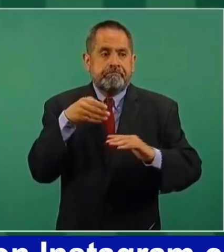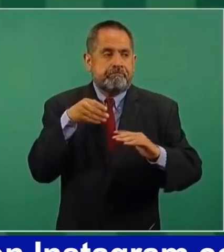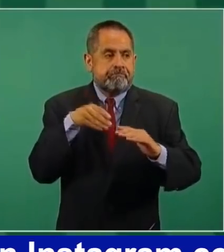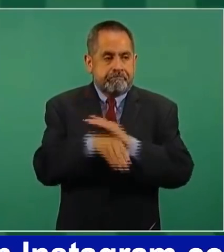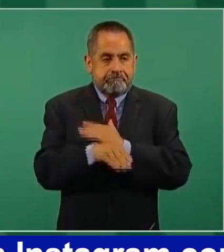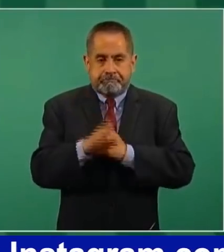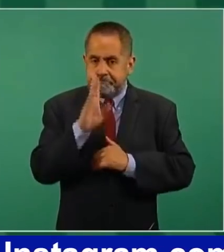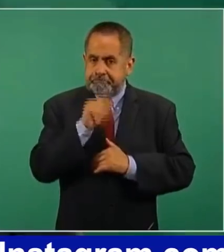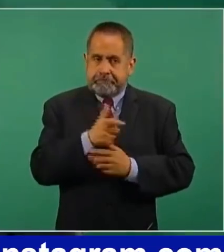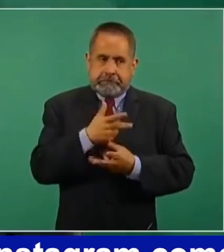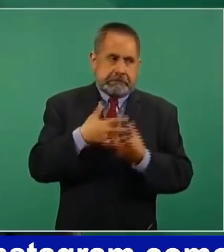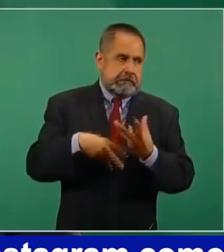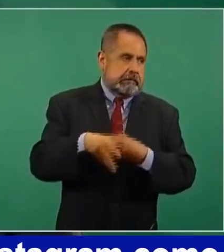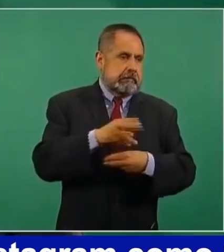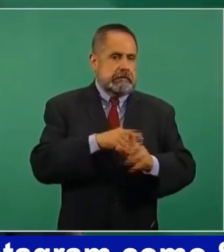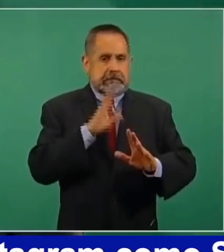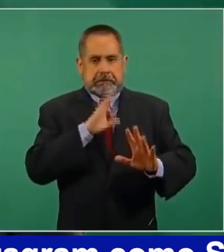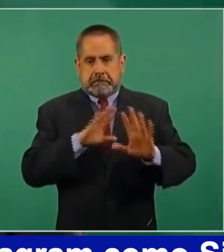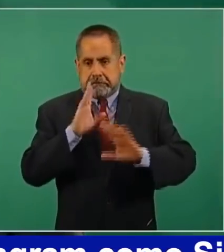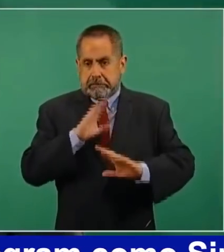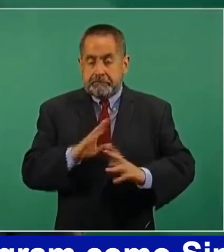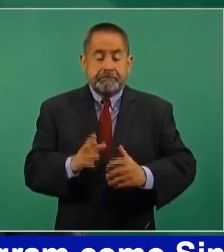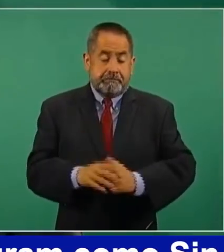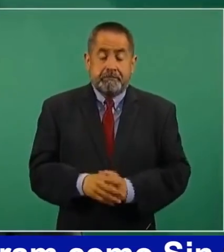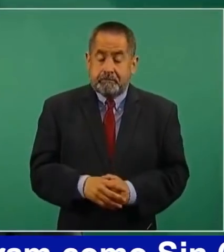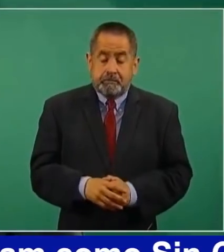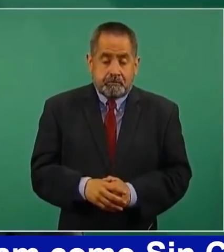les está yendo mal.